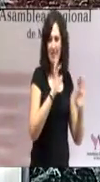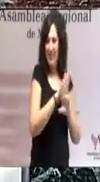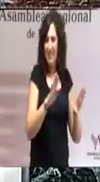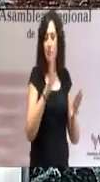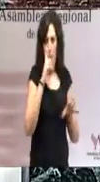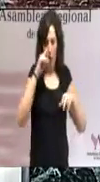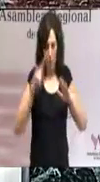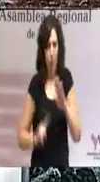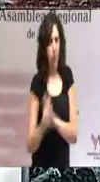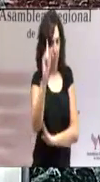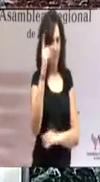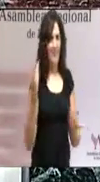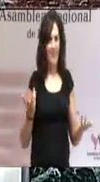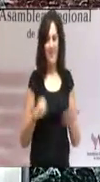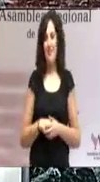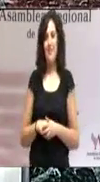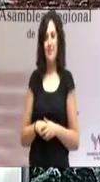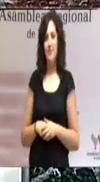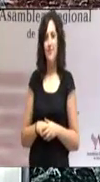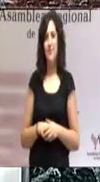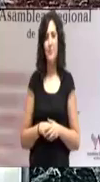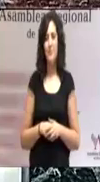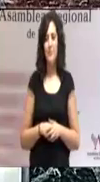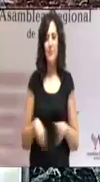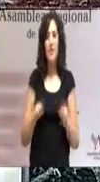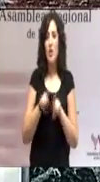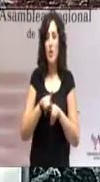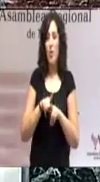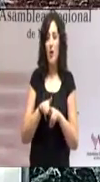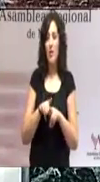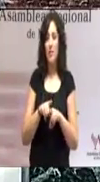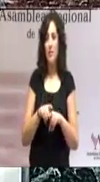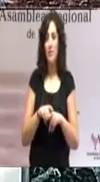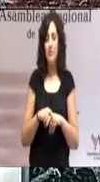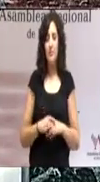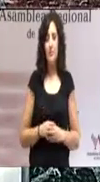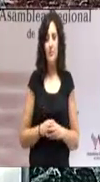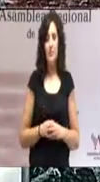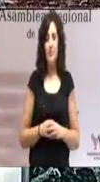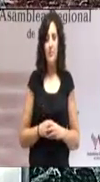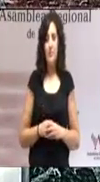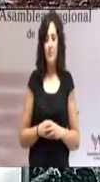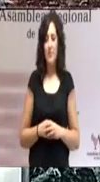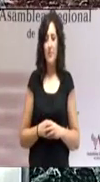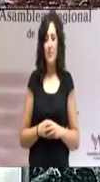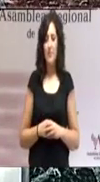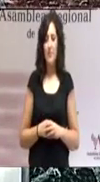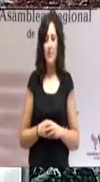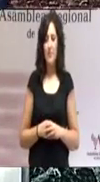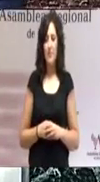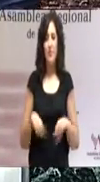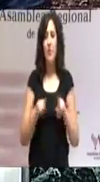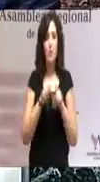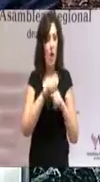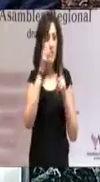Igual que en la dársena de Corguer. Y termino y concluyo, si me permiten, citando dos cosas que hacía alusión también el señor